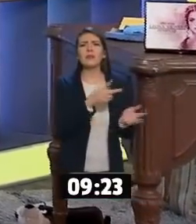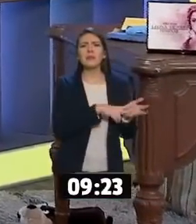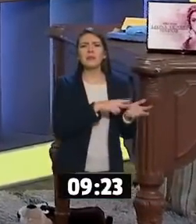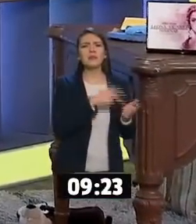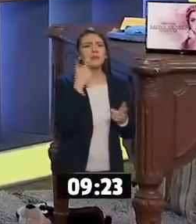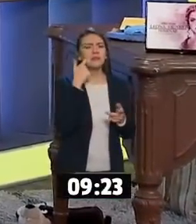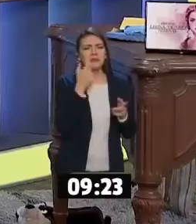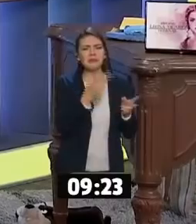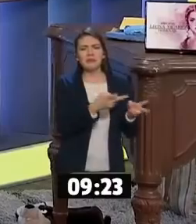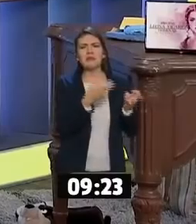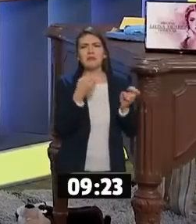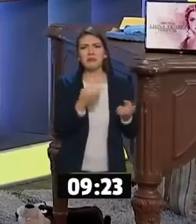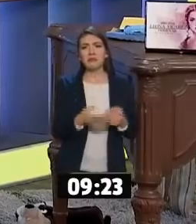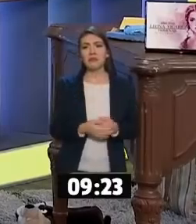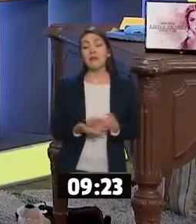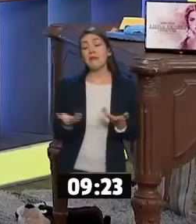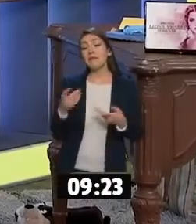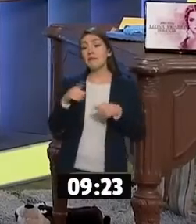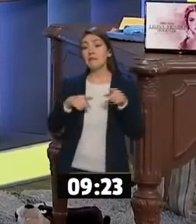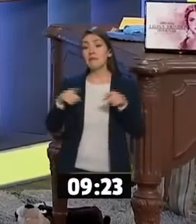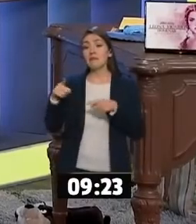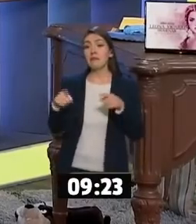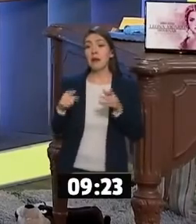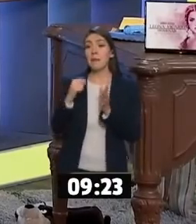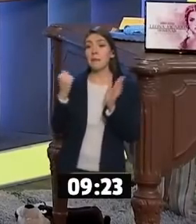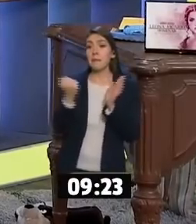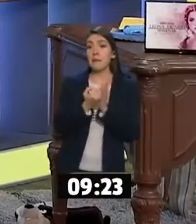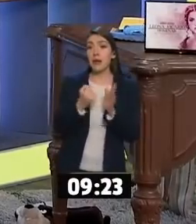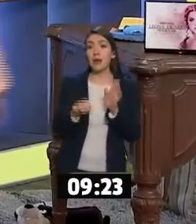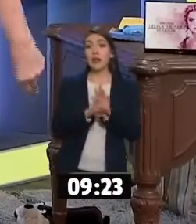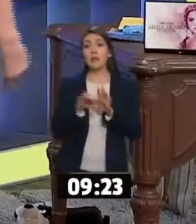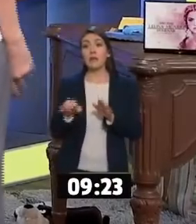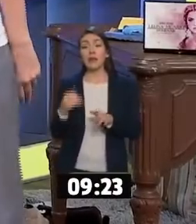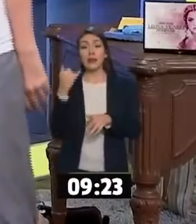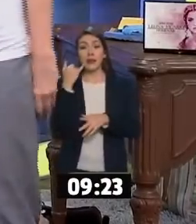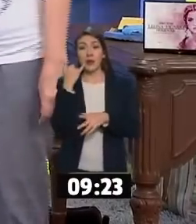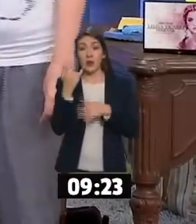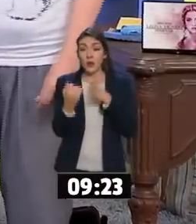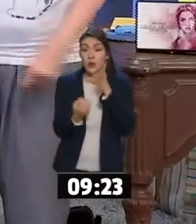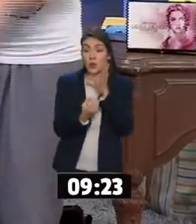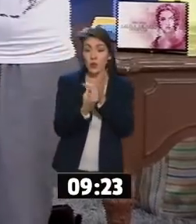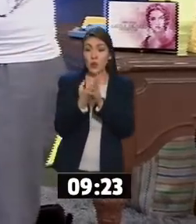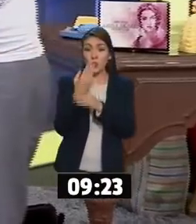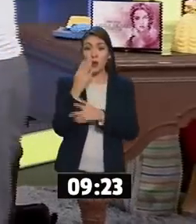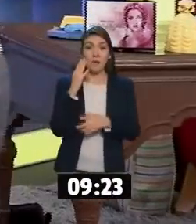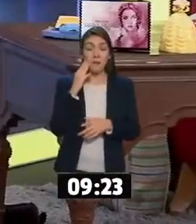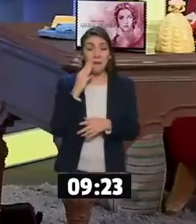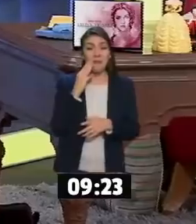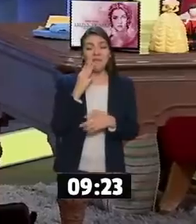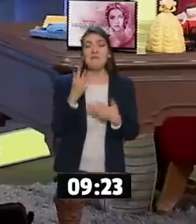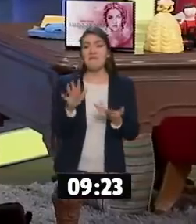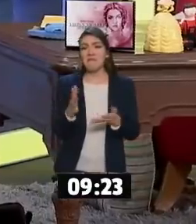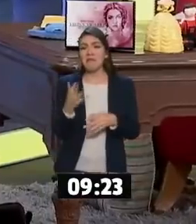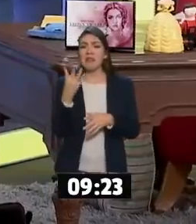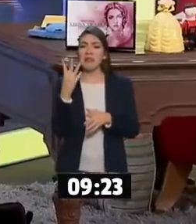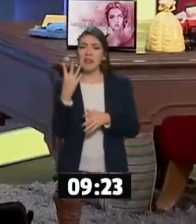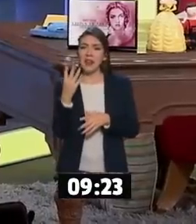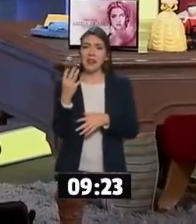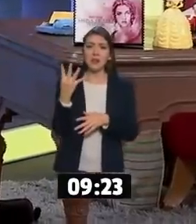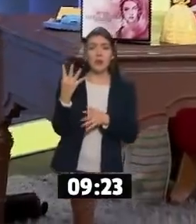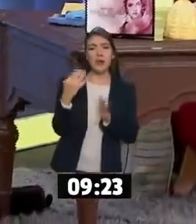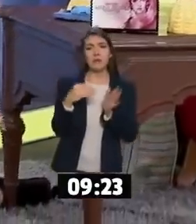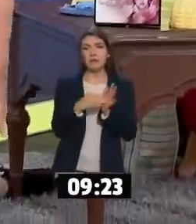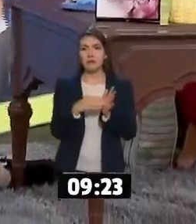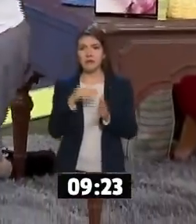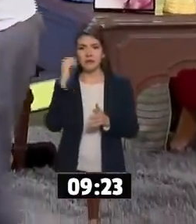es así de los iPhone de los nuevecitos, yo creo que se llevan unos 4 varos, señora, 3 varitos. Bueno, vamos a empezar con Sí, el no